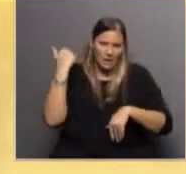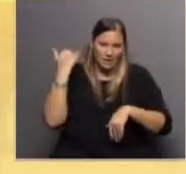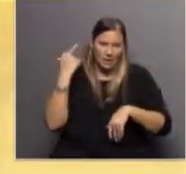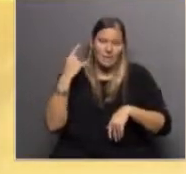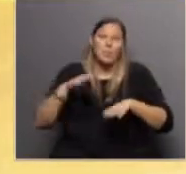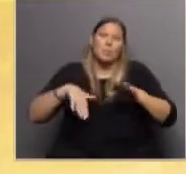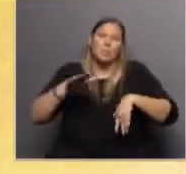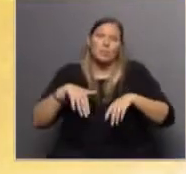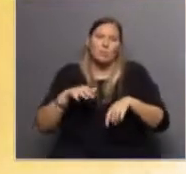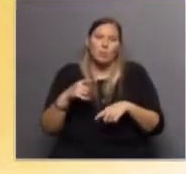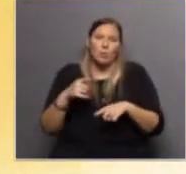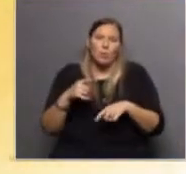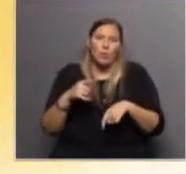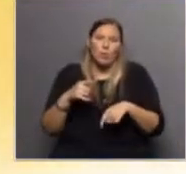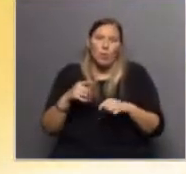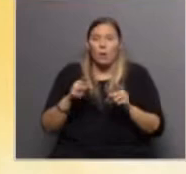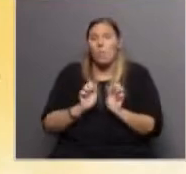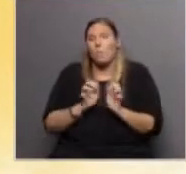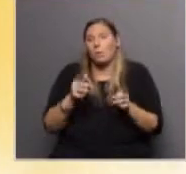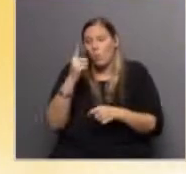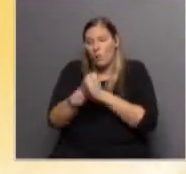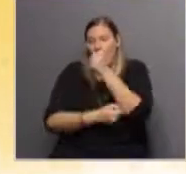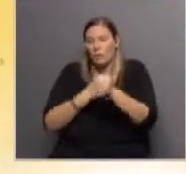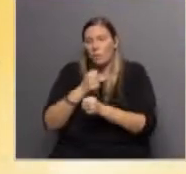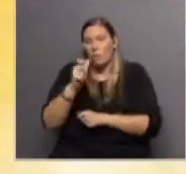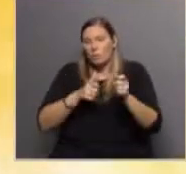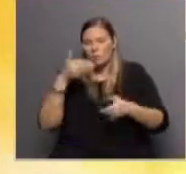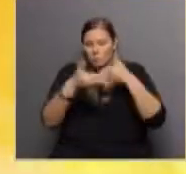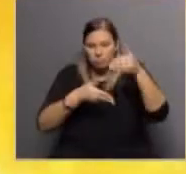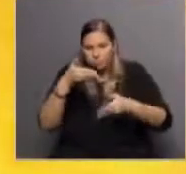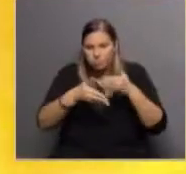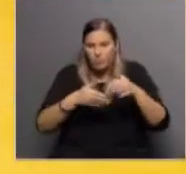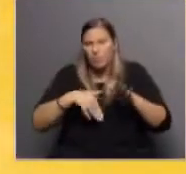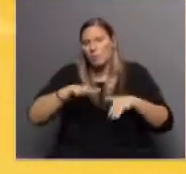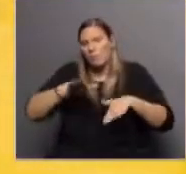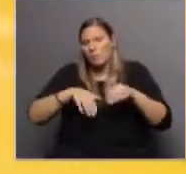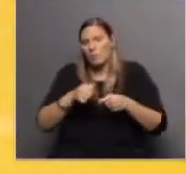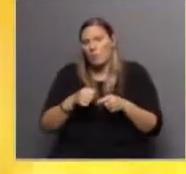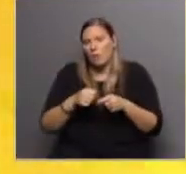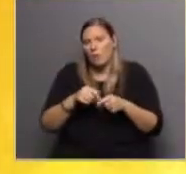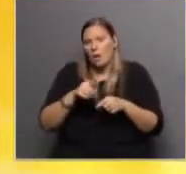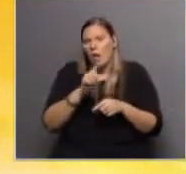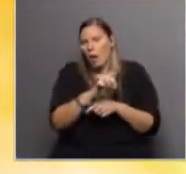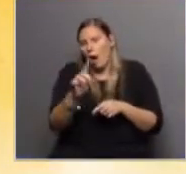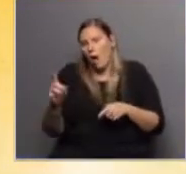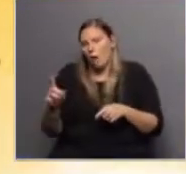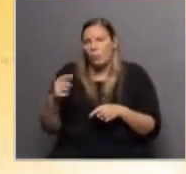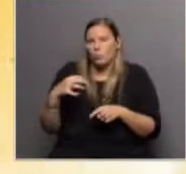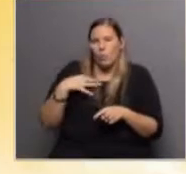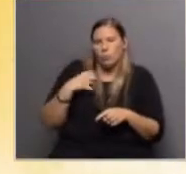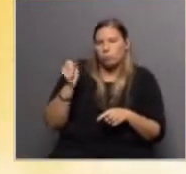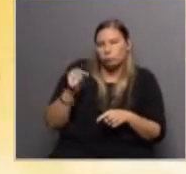ritmos de participación a lo largo de ya más de un año fueron variando según la disponibilidad de cada uno,